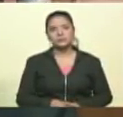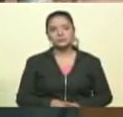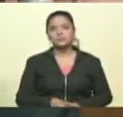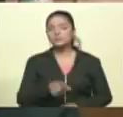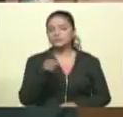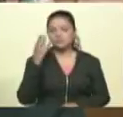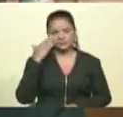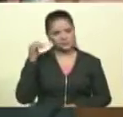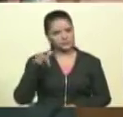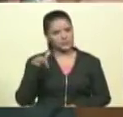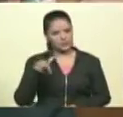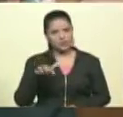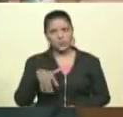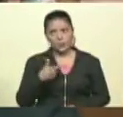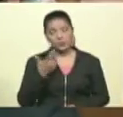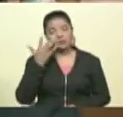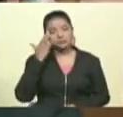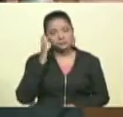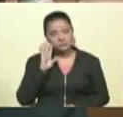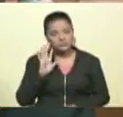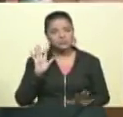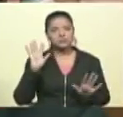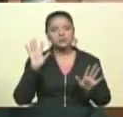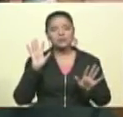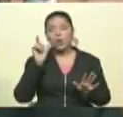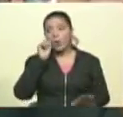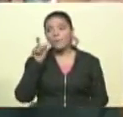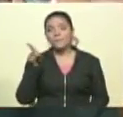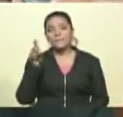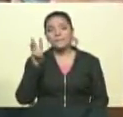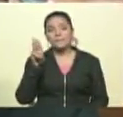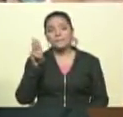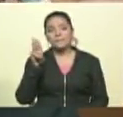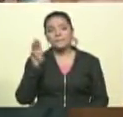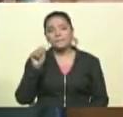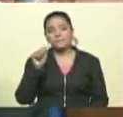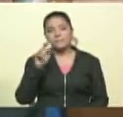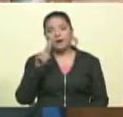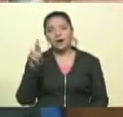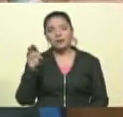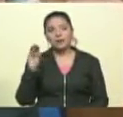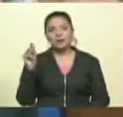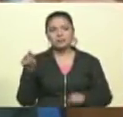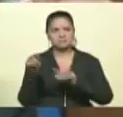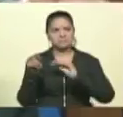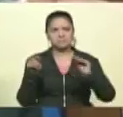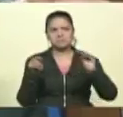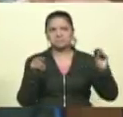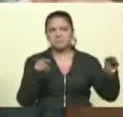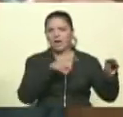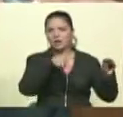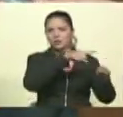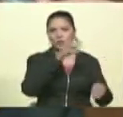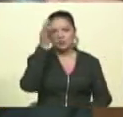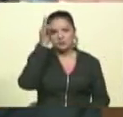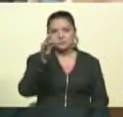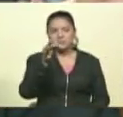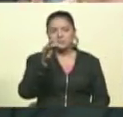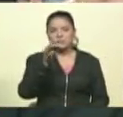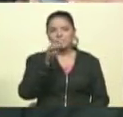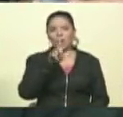aquí se pudiera inferir que Parrazaluzo le daba instrucciones a los fiscales del Ministerio Público, en este caso Lupera